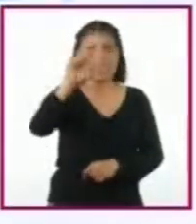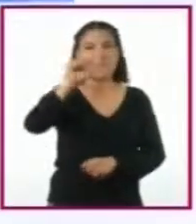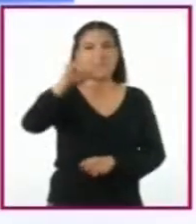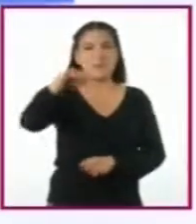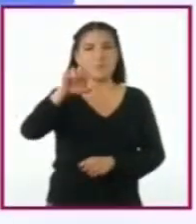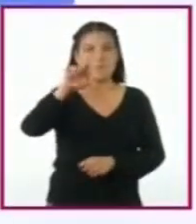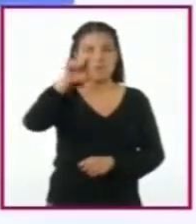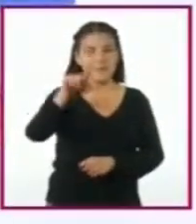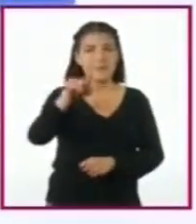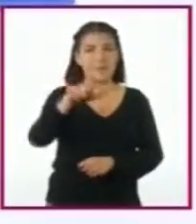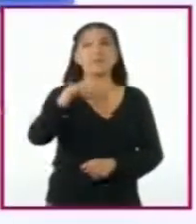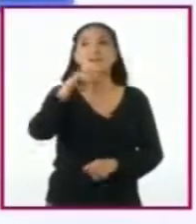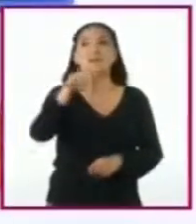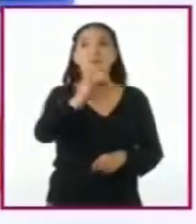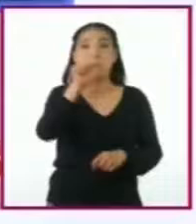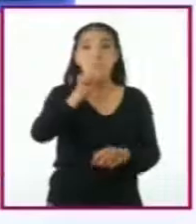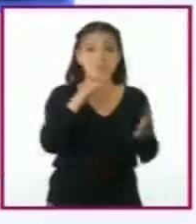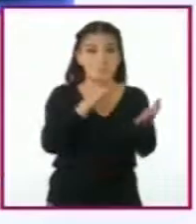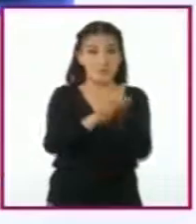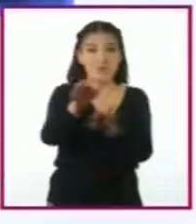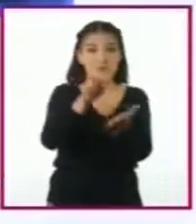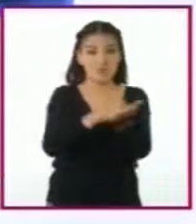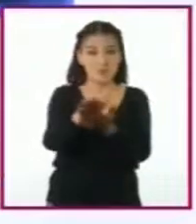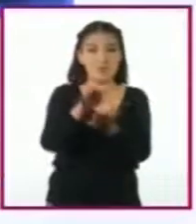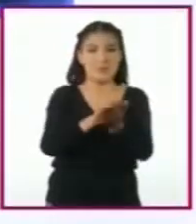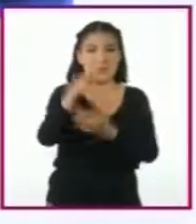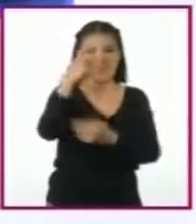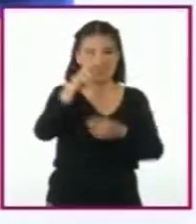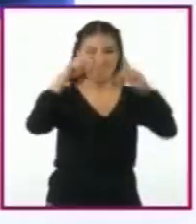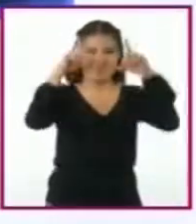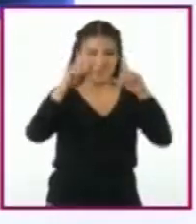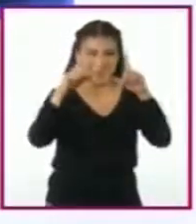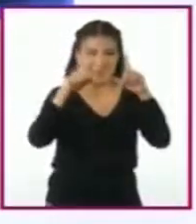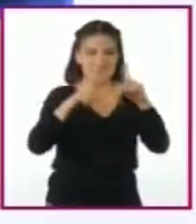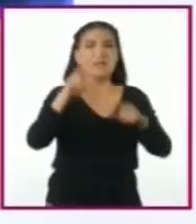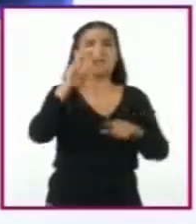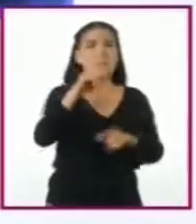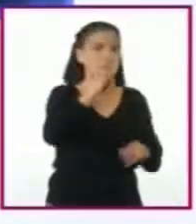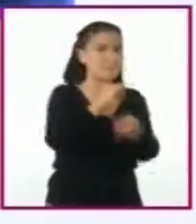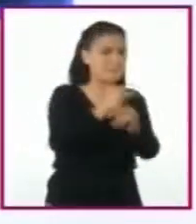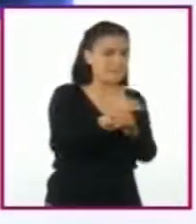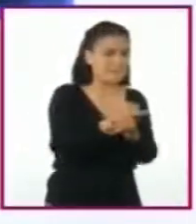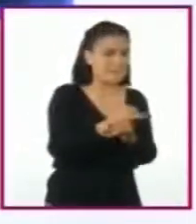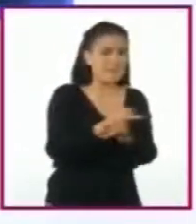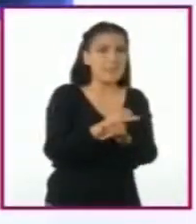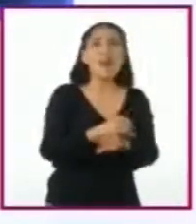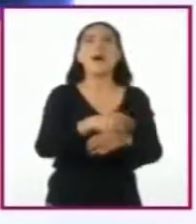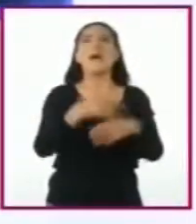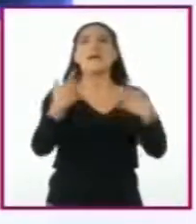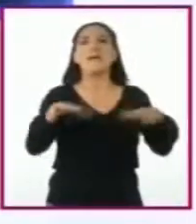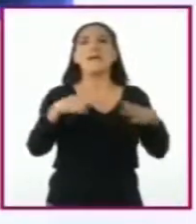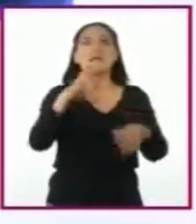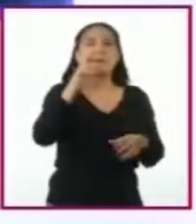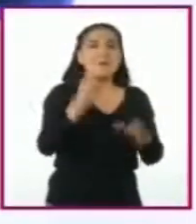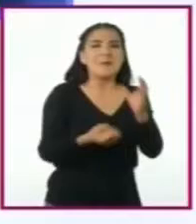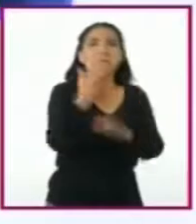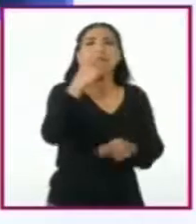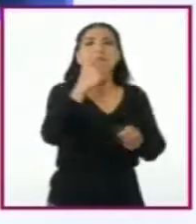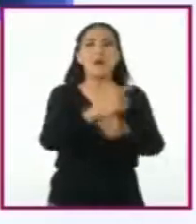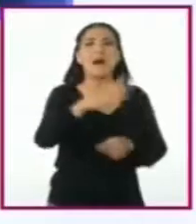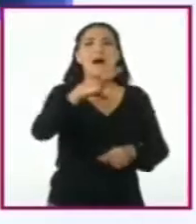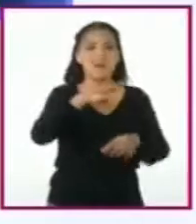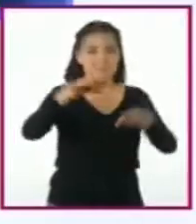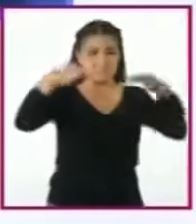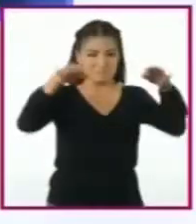bien, después de imprimir sus magníficas fotografías, buscó en internet y se enteró que existen diferentes medidas de papel